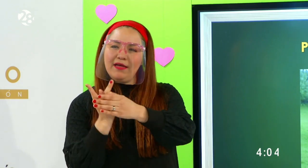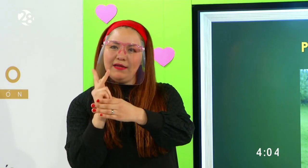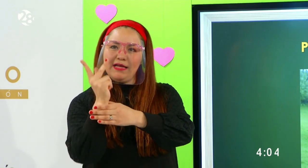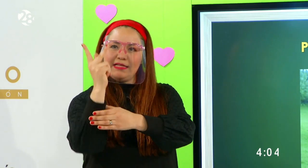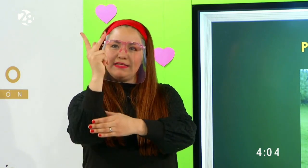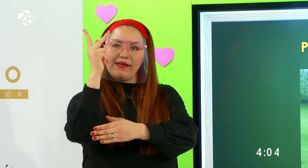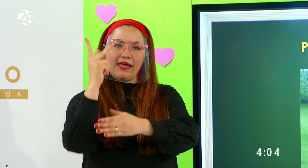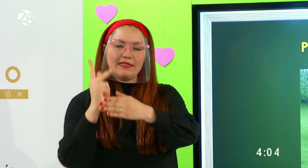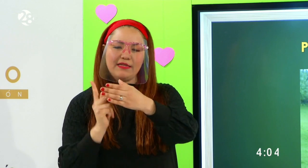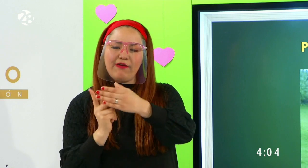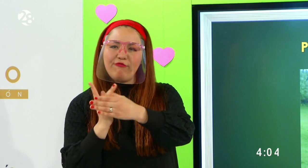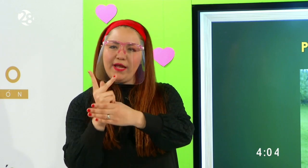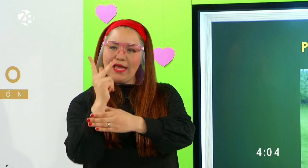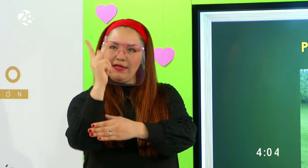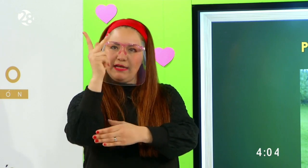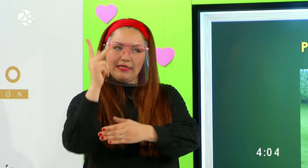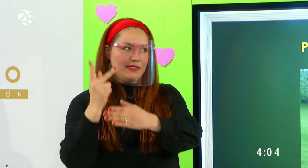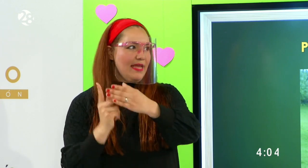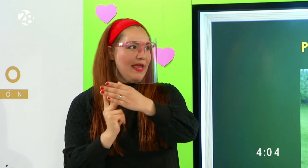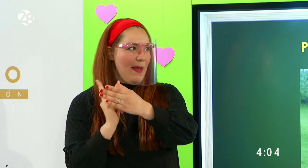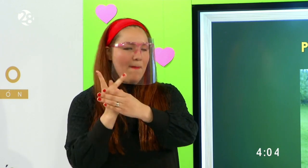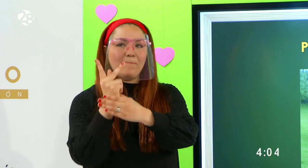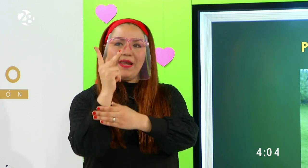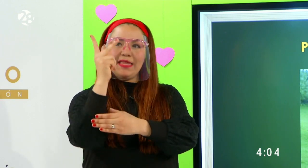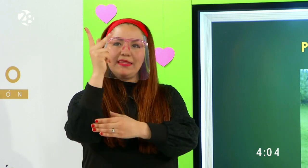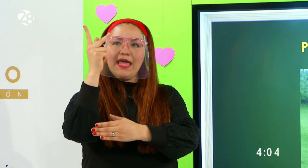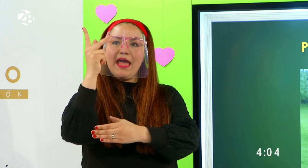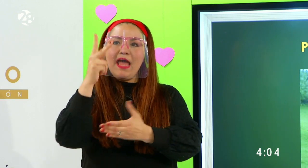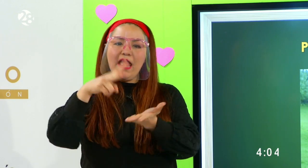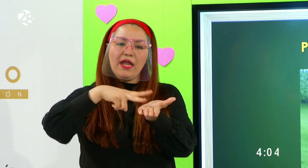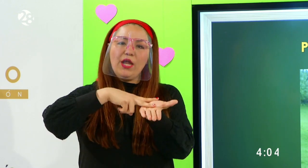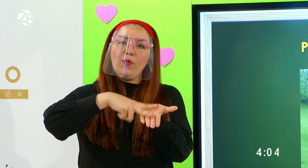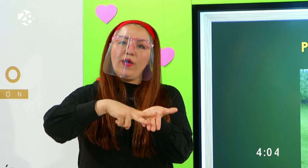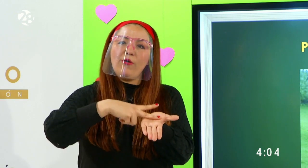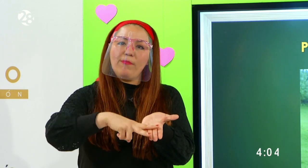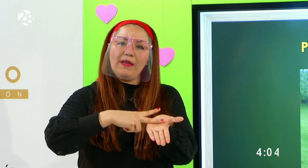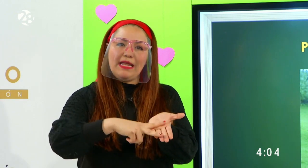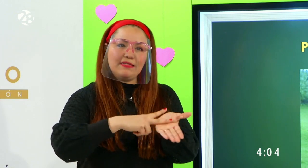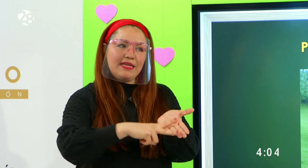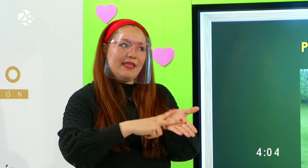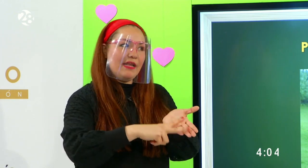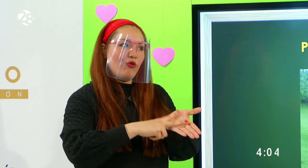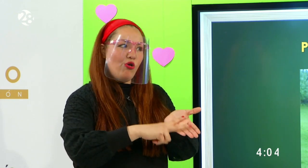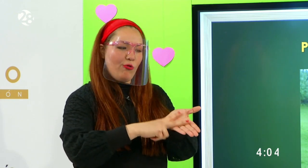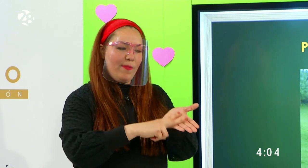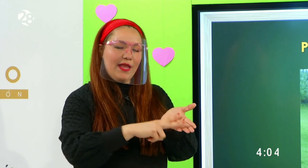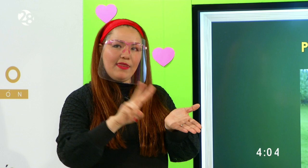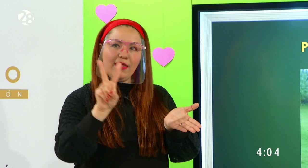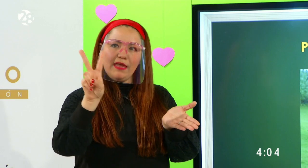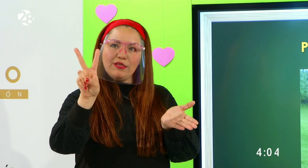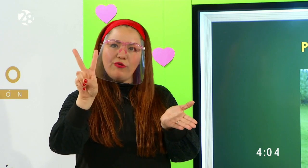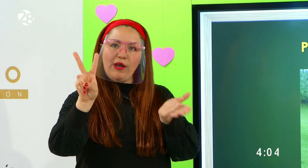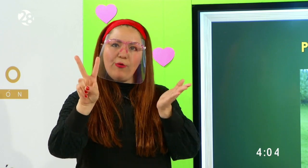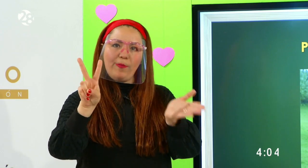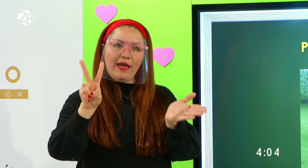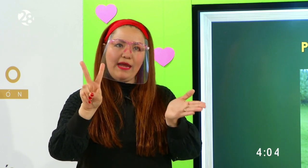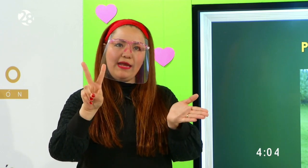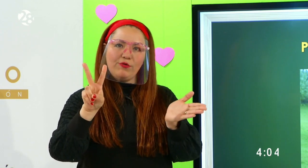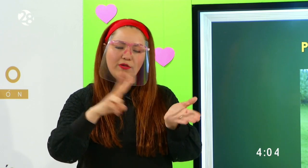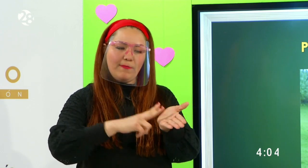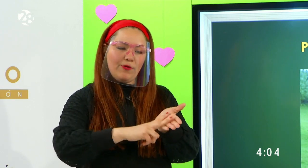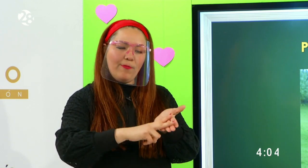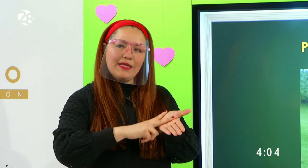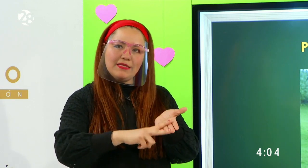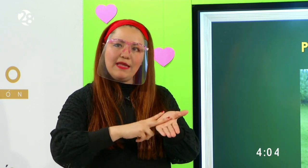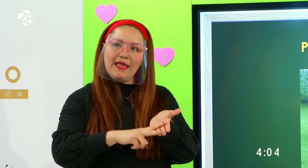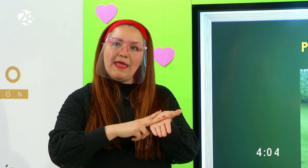planta, hacia afuera, así, planta, y luego la seña del color verde, que es con la V y